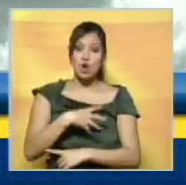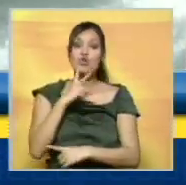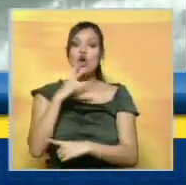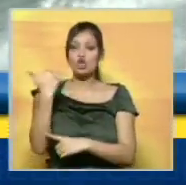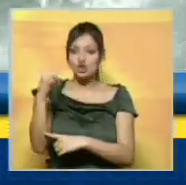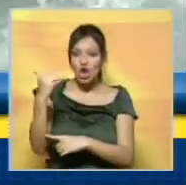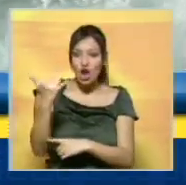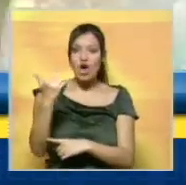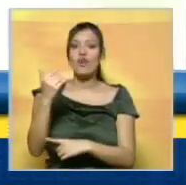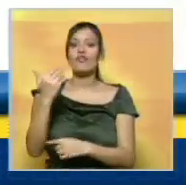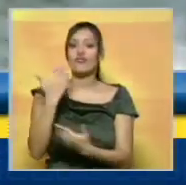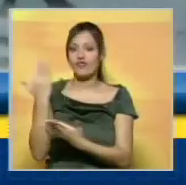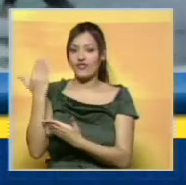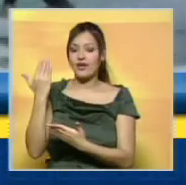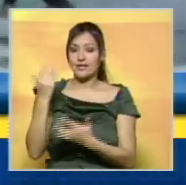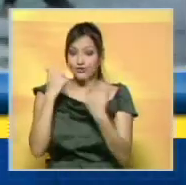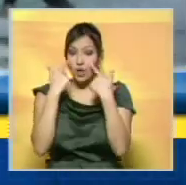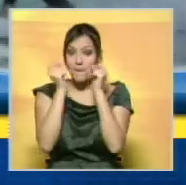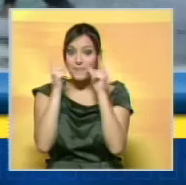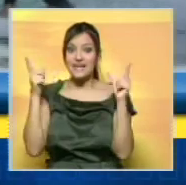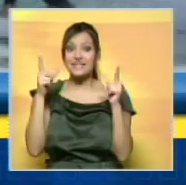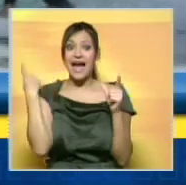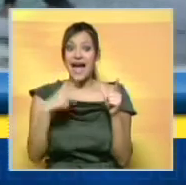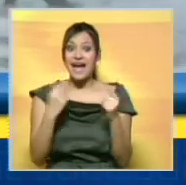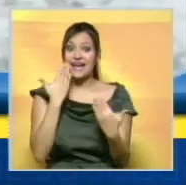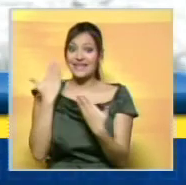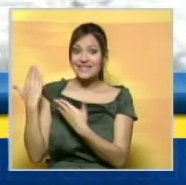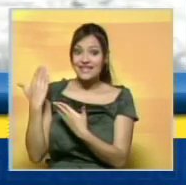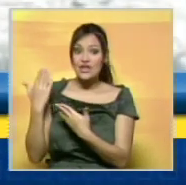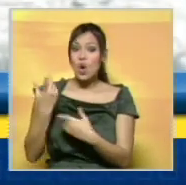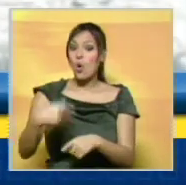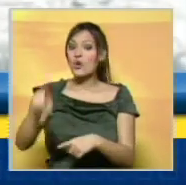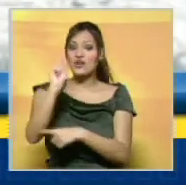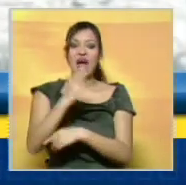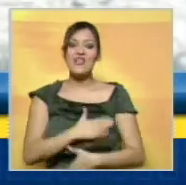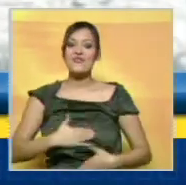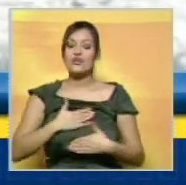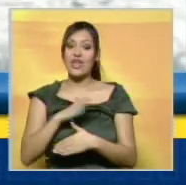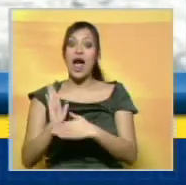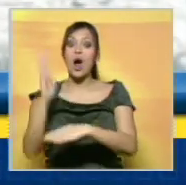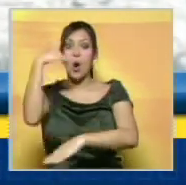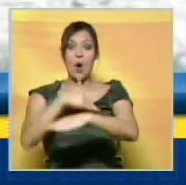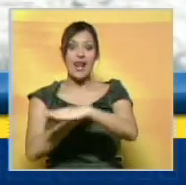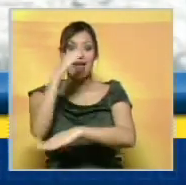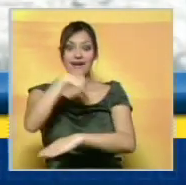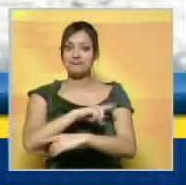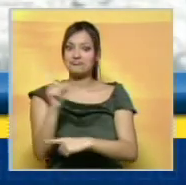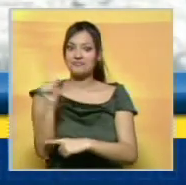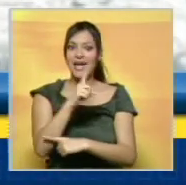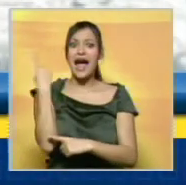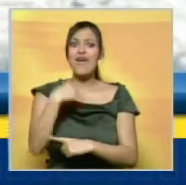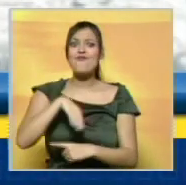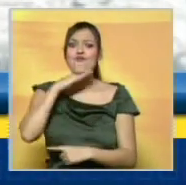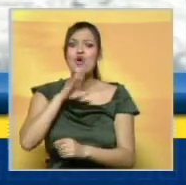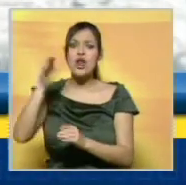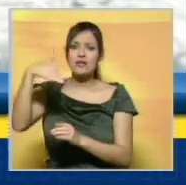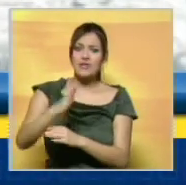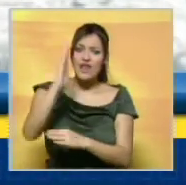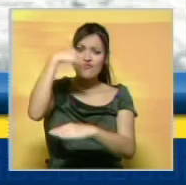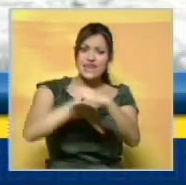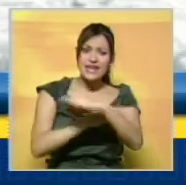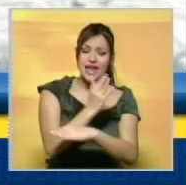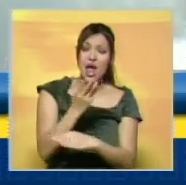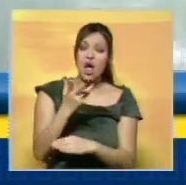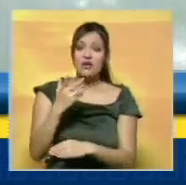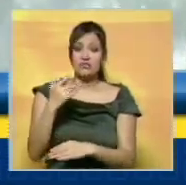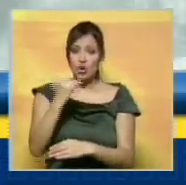en California, se sorprendió a ver que no eran los únicos que disfrutaban de las olas. Una manada de delfines nadó junto a ellos